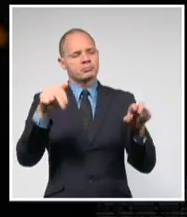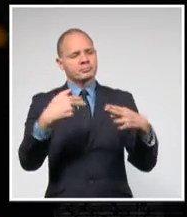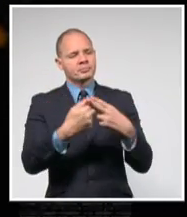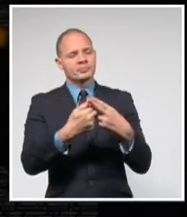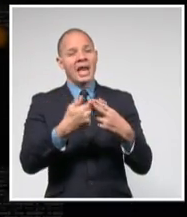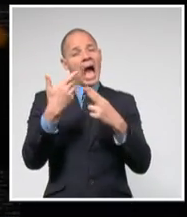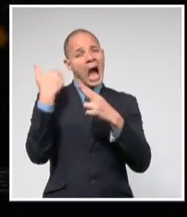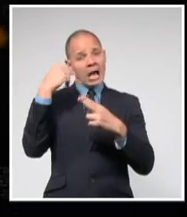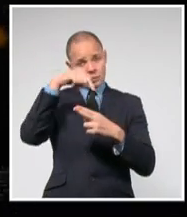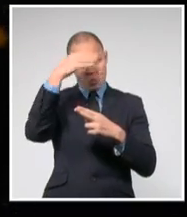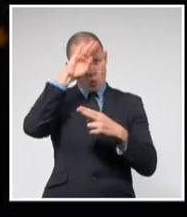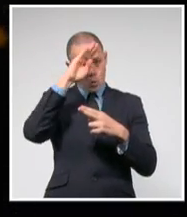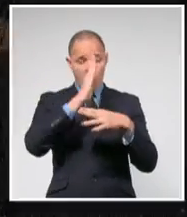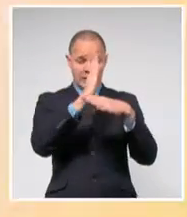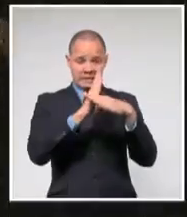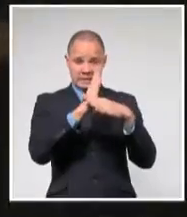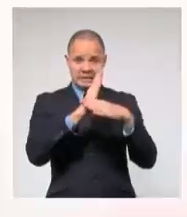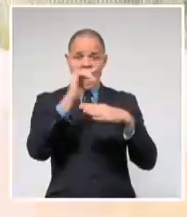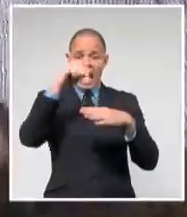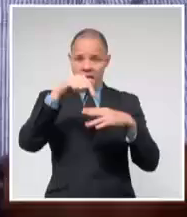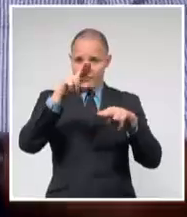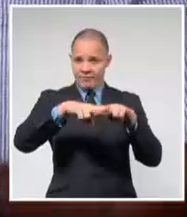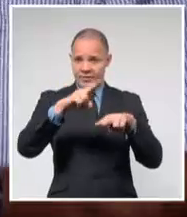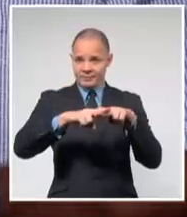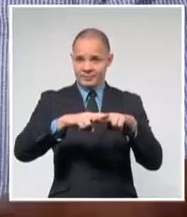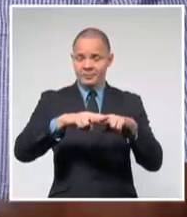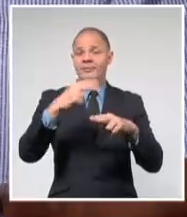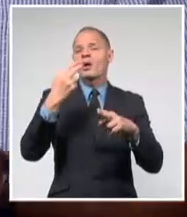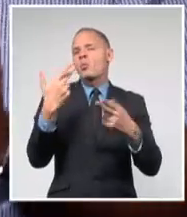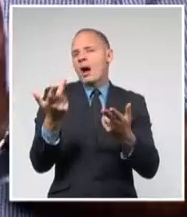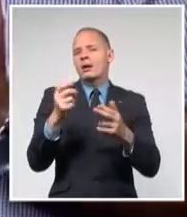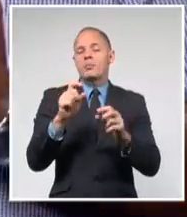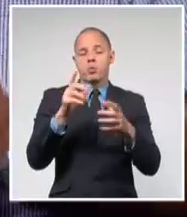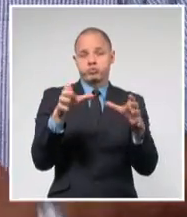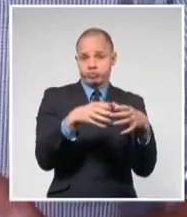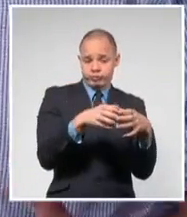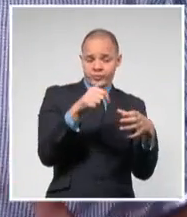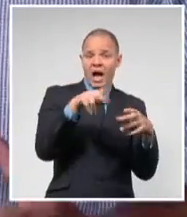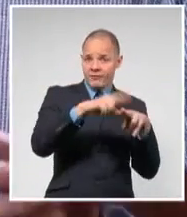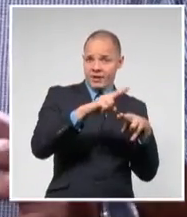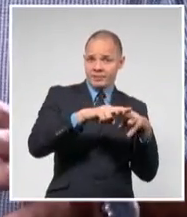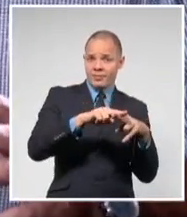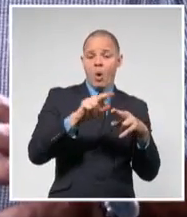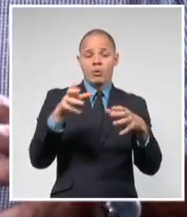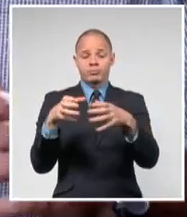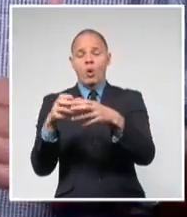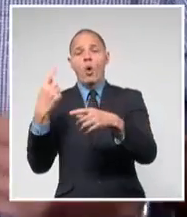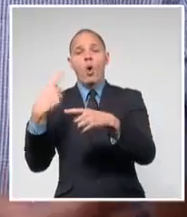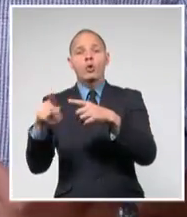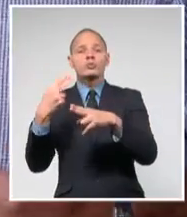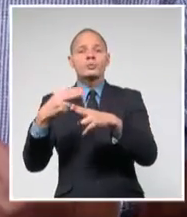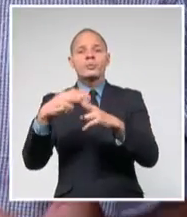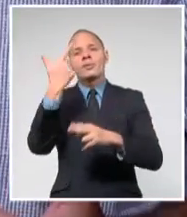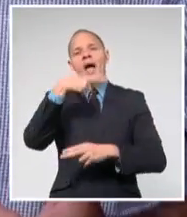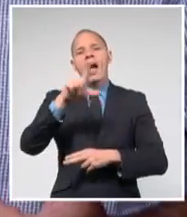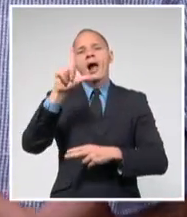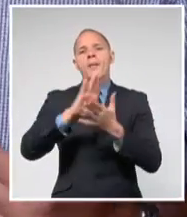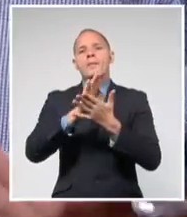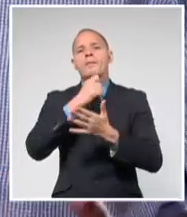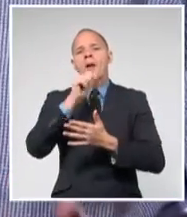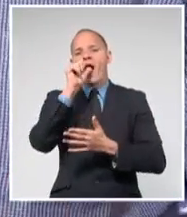en el momento, La Habana y Almendares. Pero aquí suceden dos cosas. En primer lugar, cuando un equipo